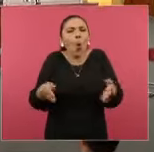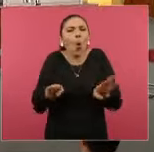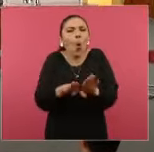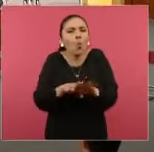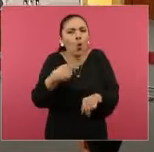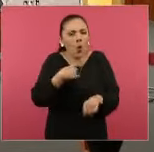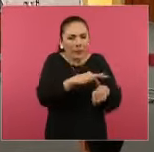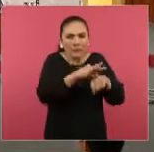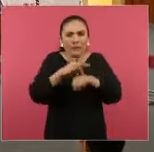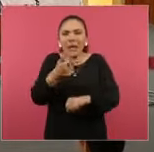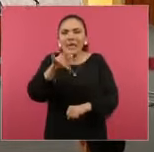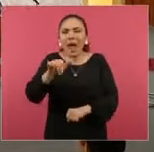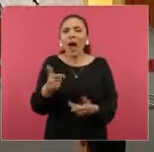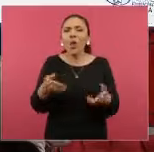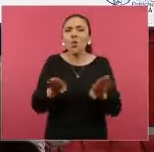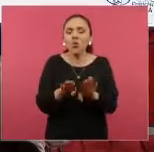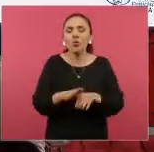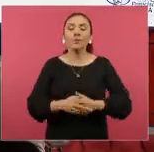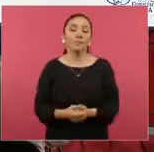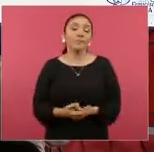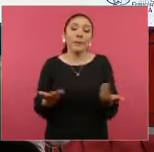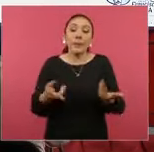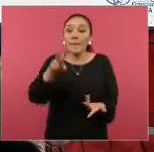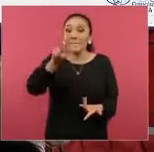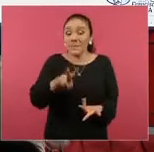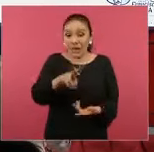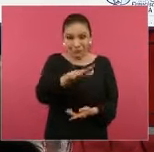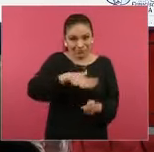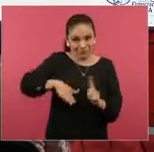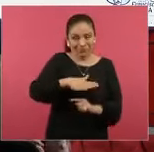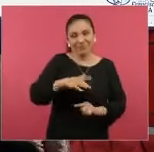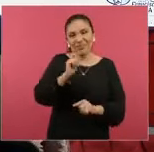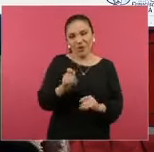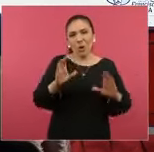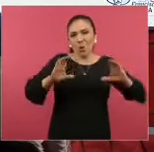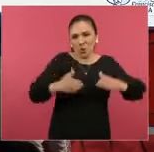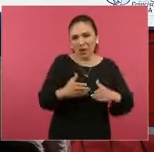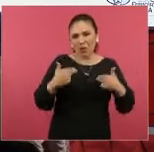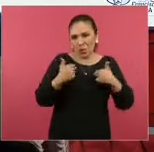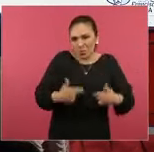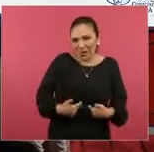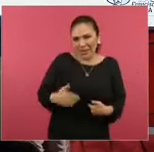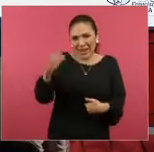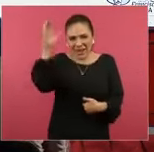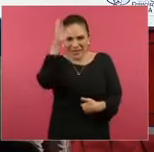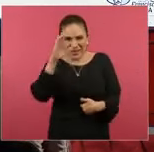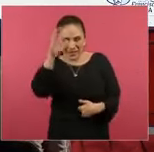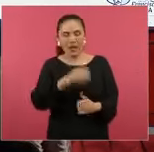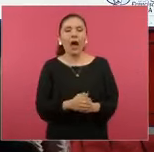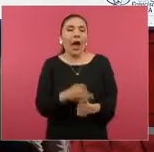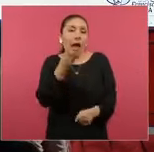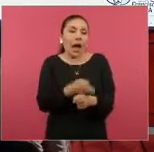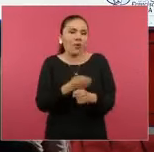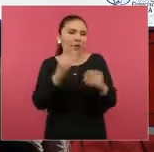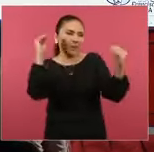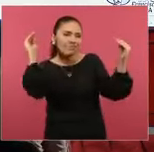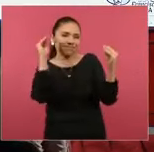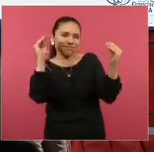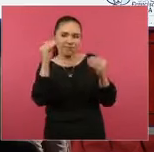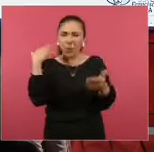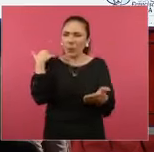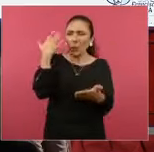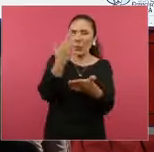Estamos respondiendo como comunidad humanística y científica a un debate que durante muchos años ha